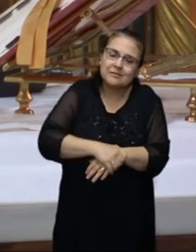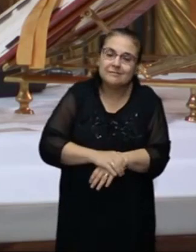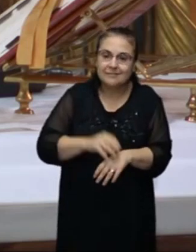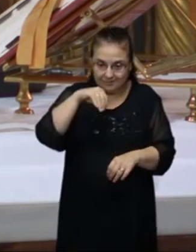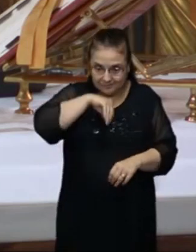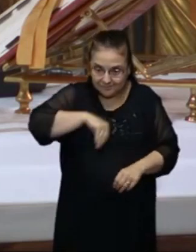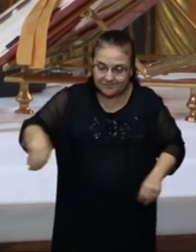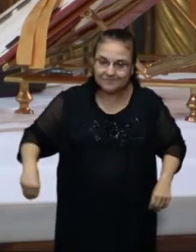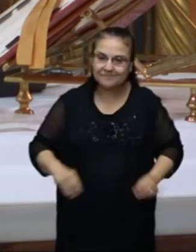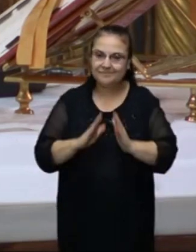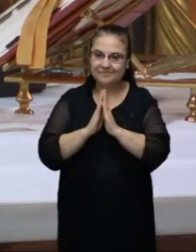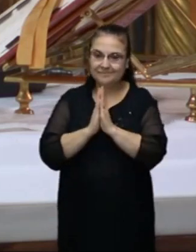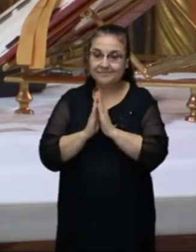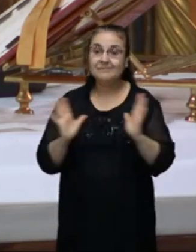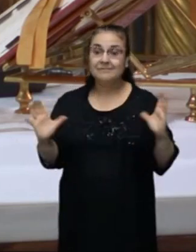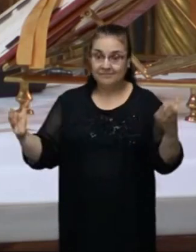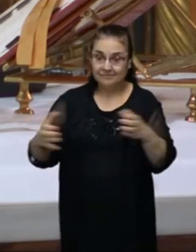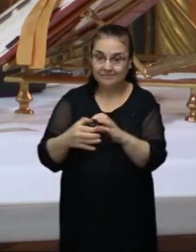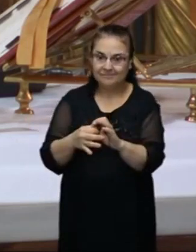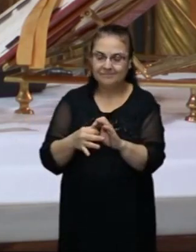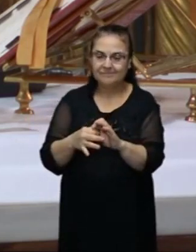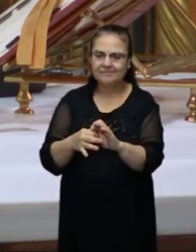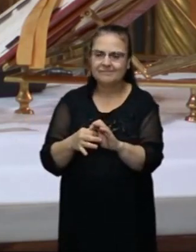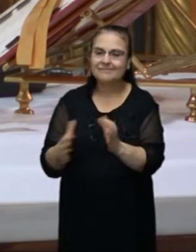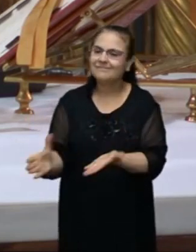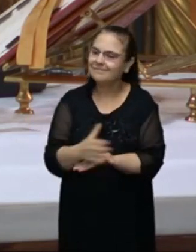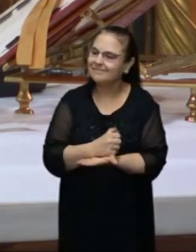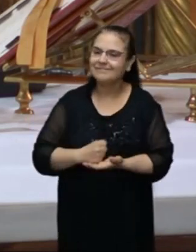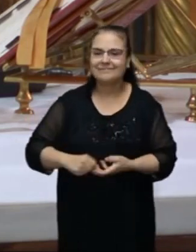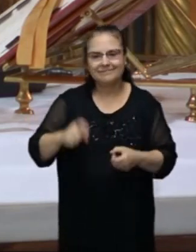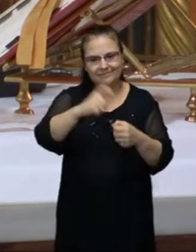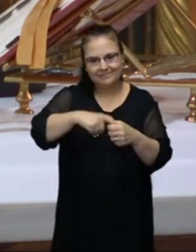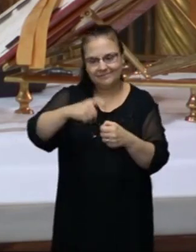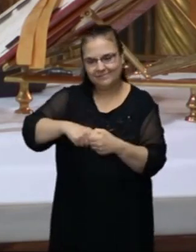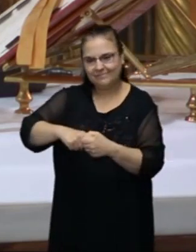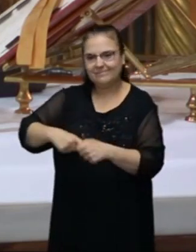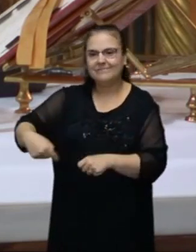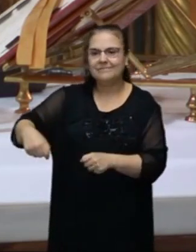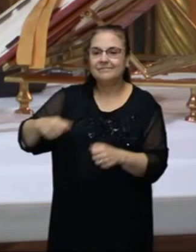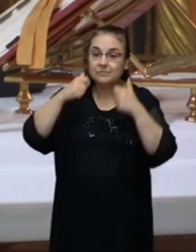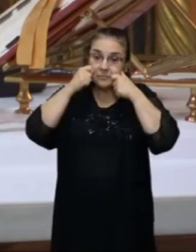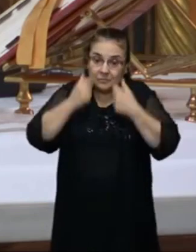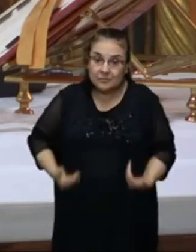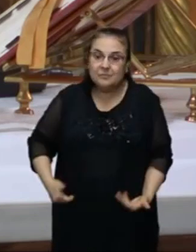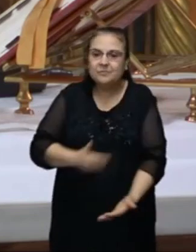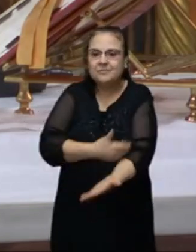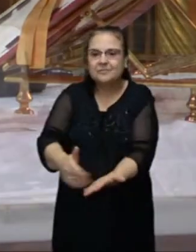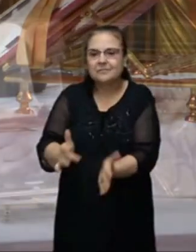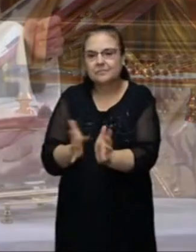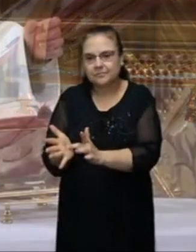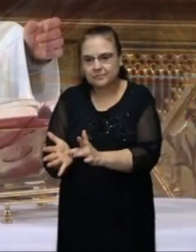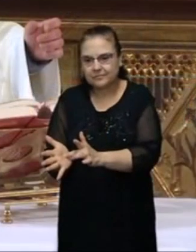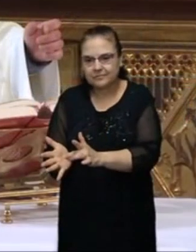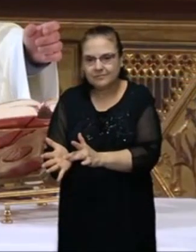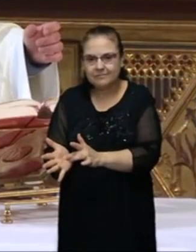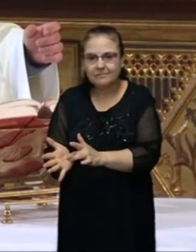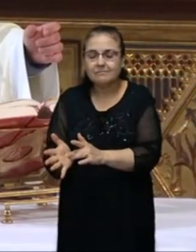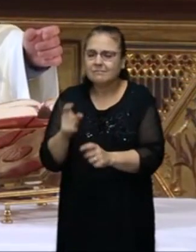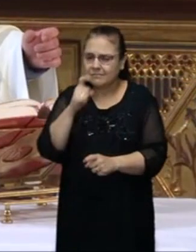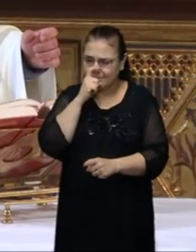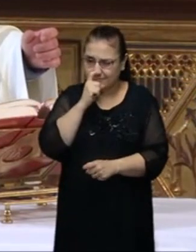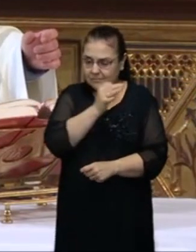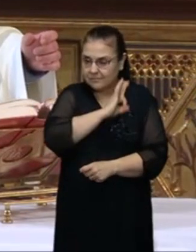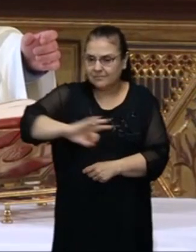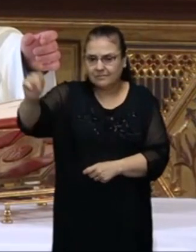el Espíritu Santo congregue la unidad a cuantos participamos del cuerpo y la sangre de Cristo.